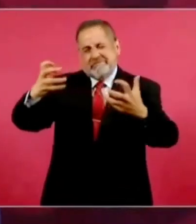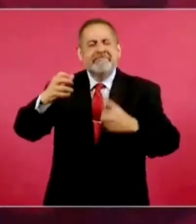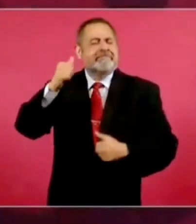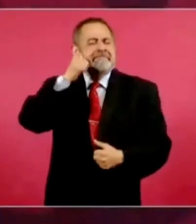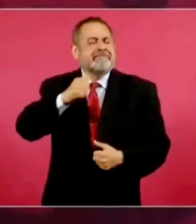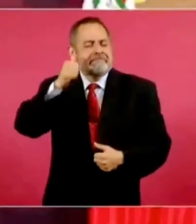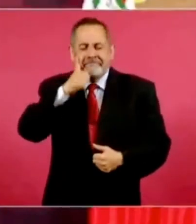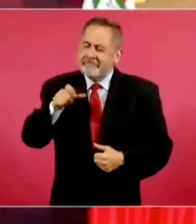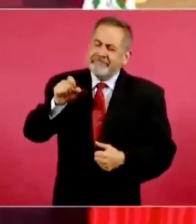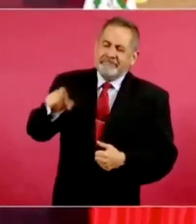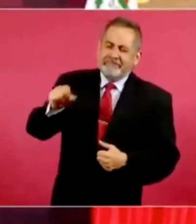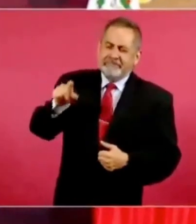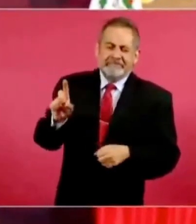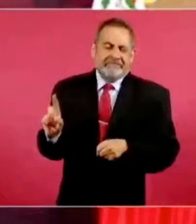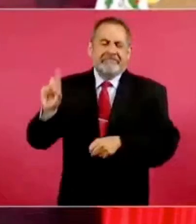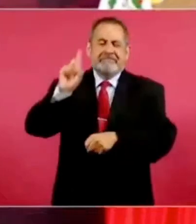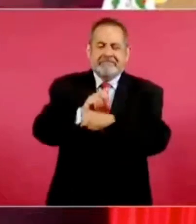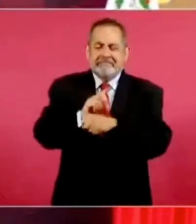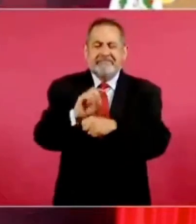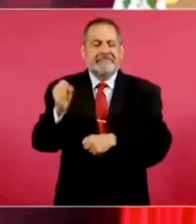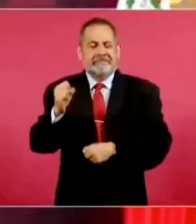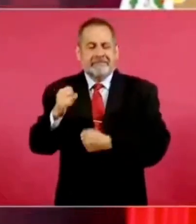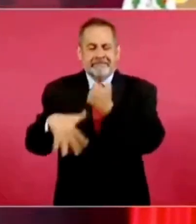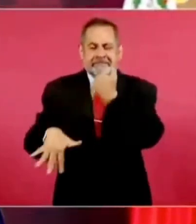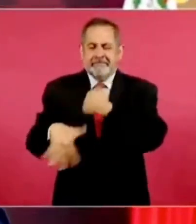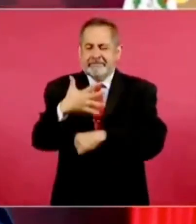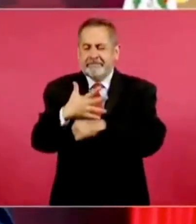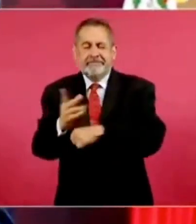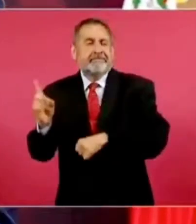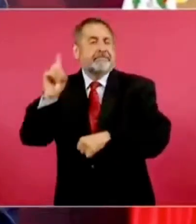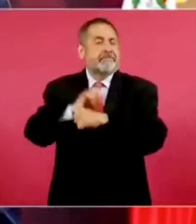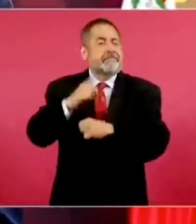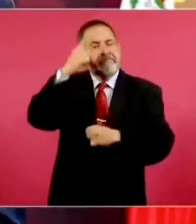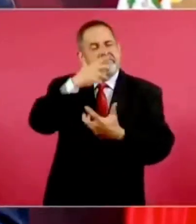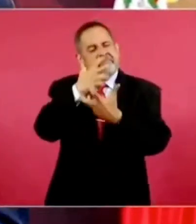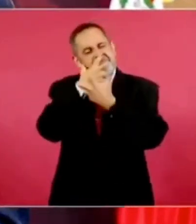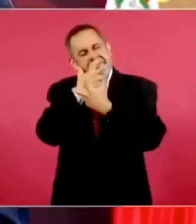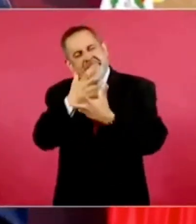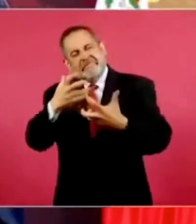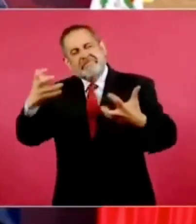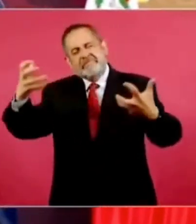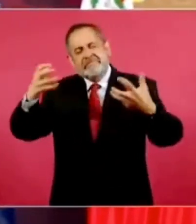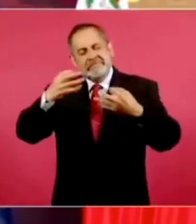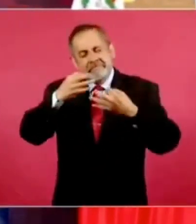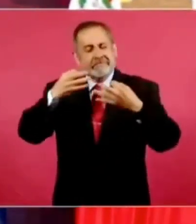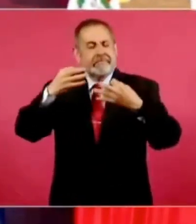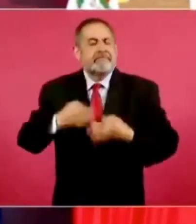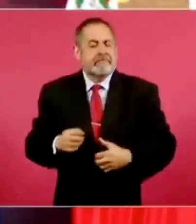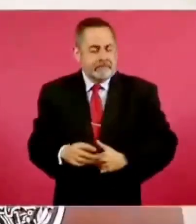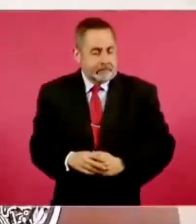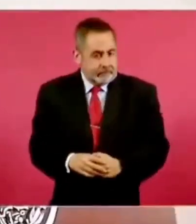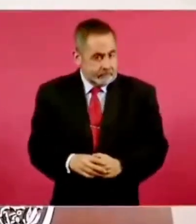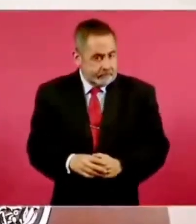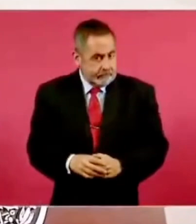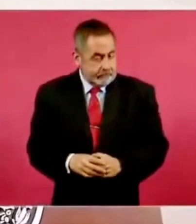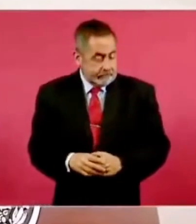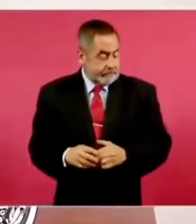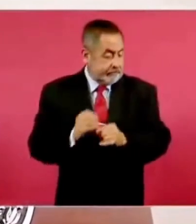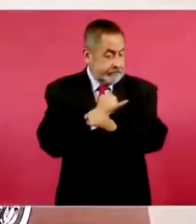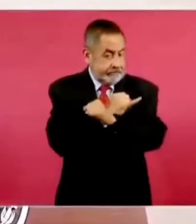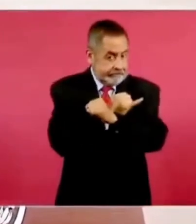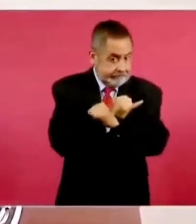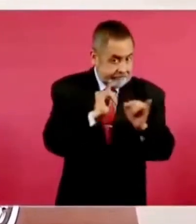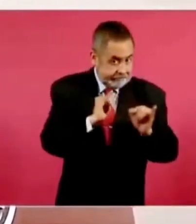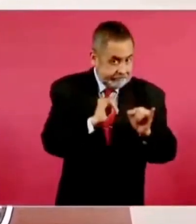grito del día 15 de septiembre, va antes que el de la